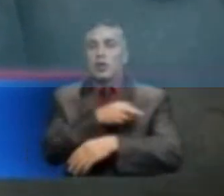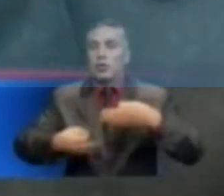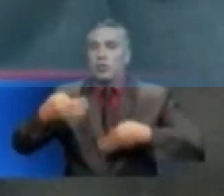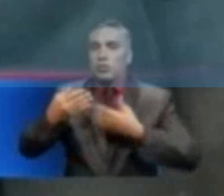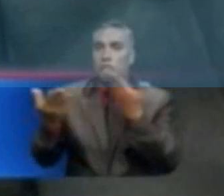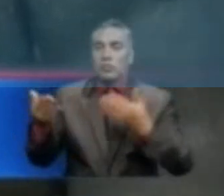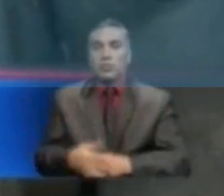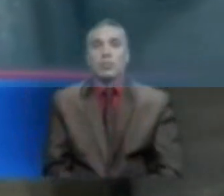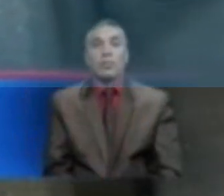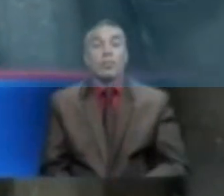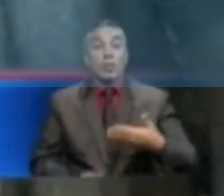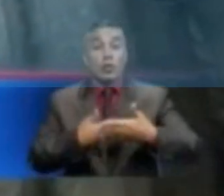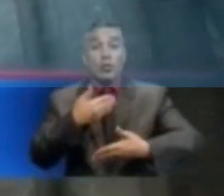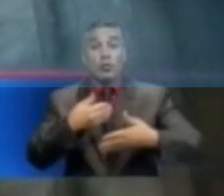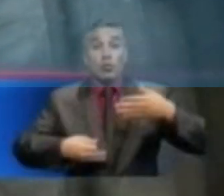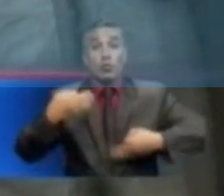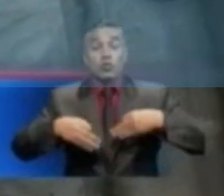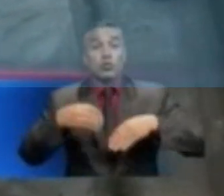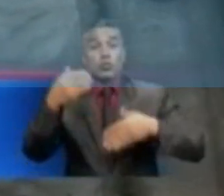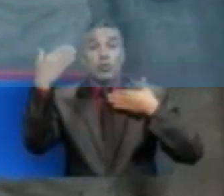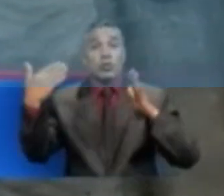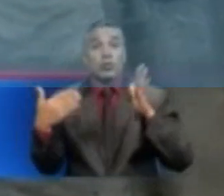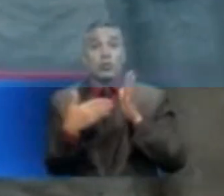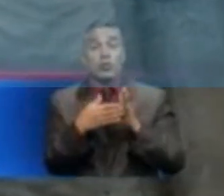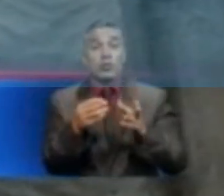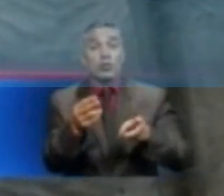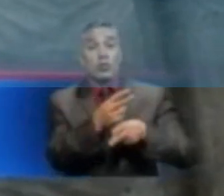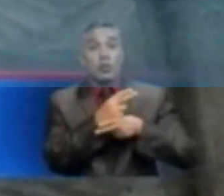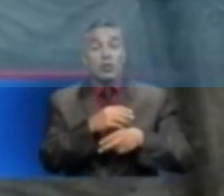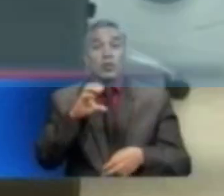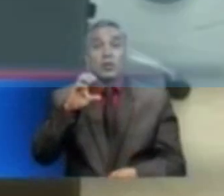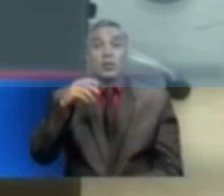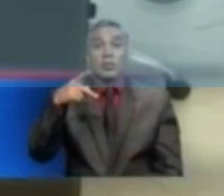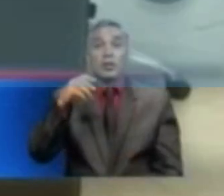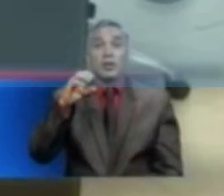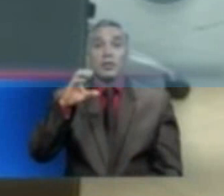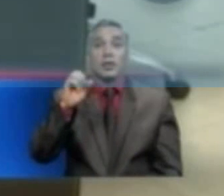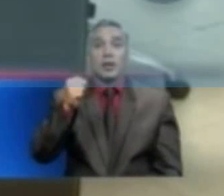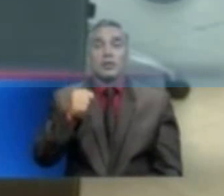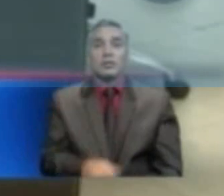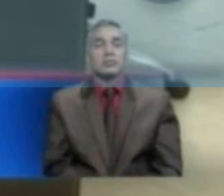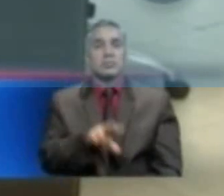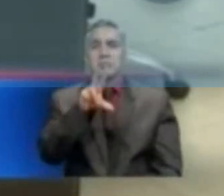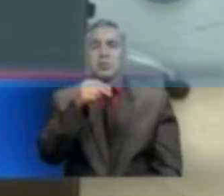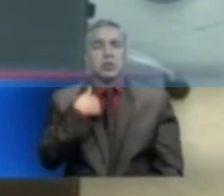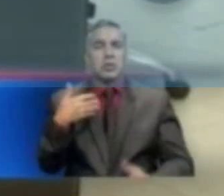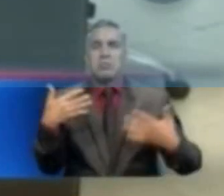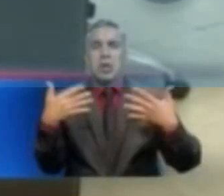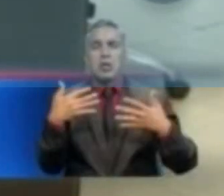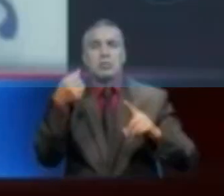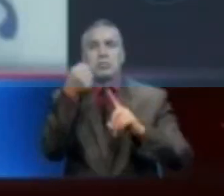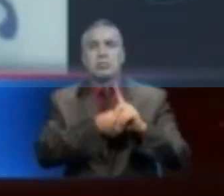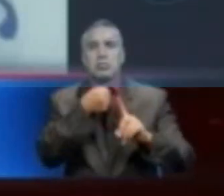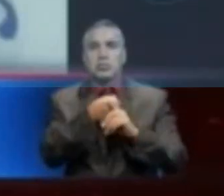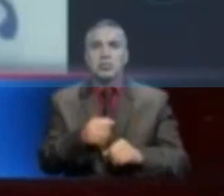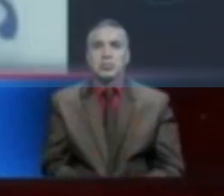político que se trata de acelerar en la Asamblea Nacional en contra de los consejeros del CPCCS, dicen no tener miedo a enfrentarlo. No